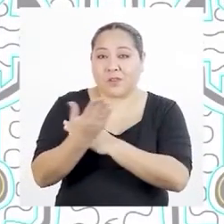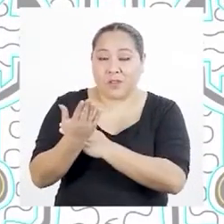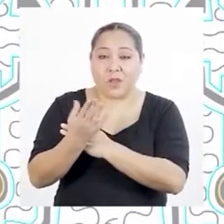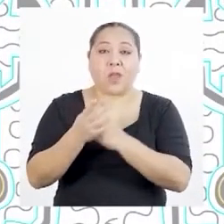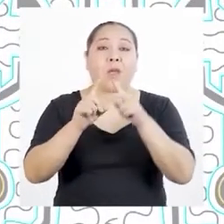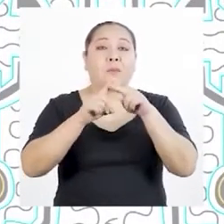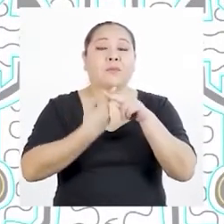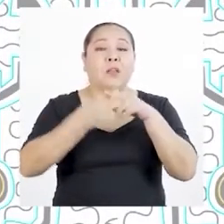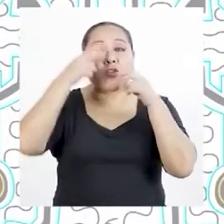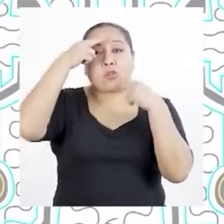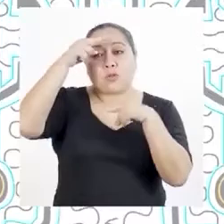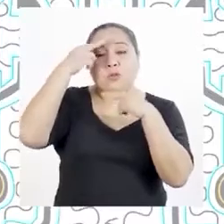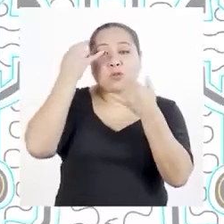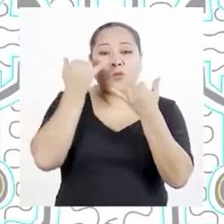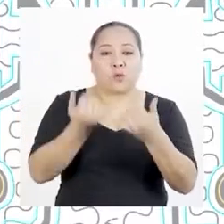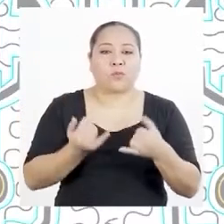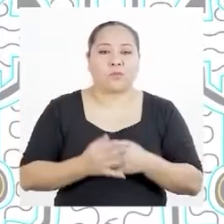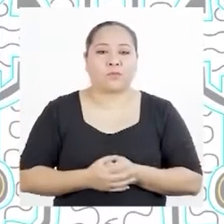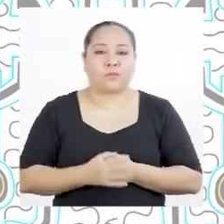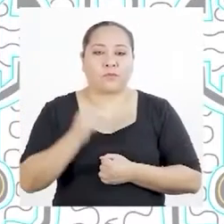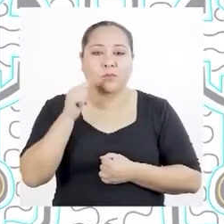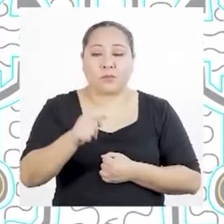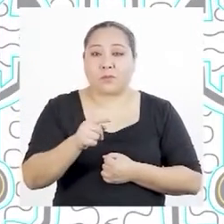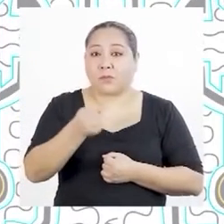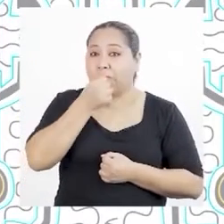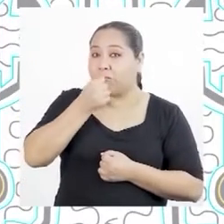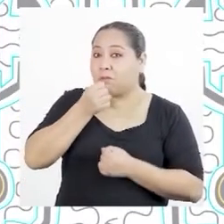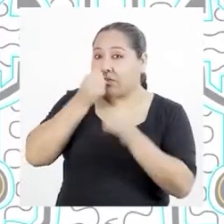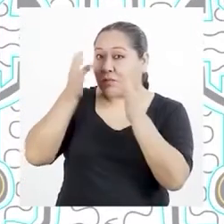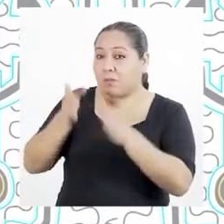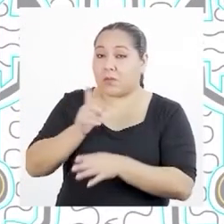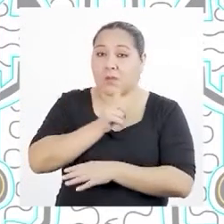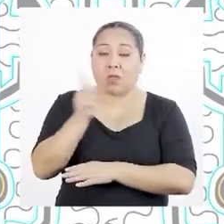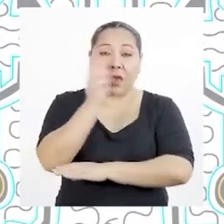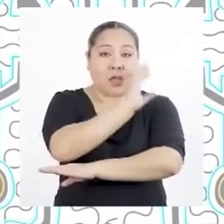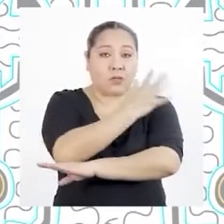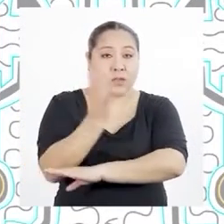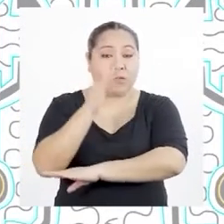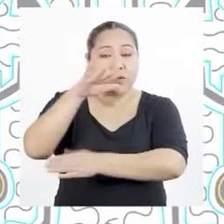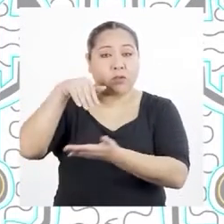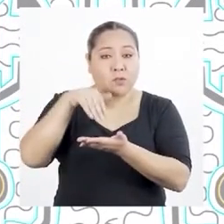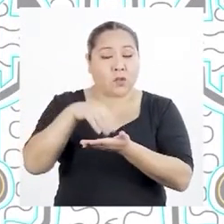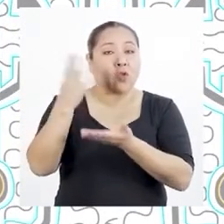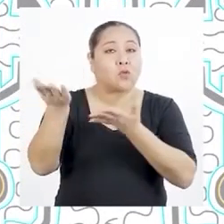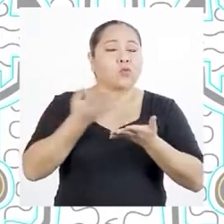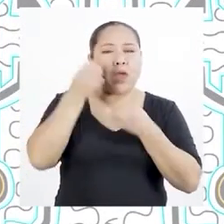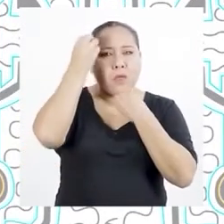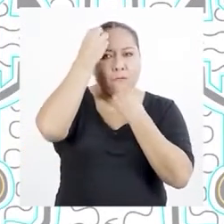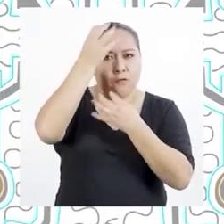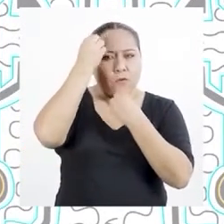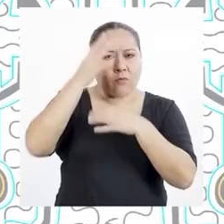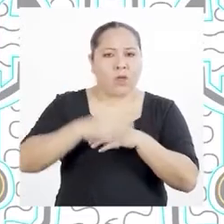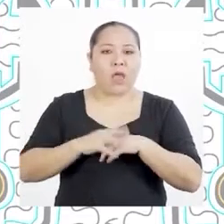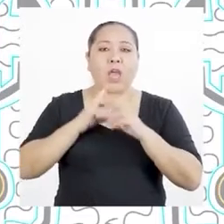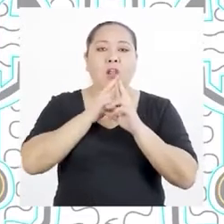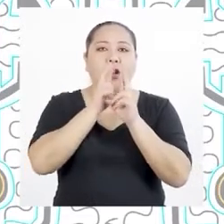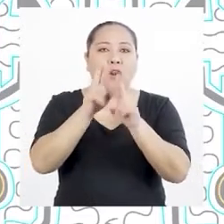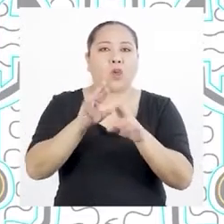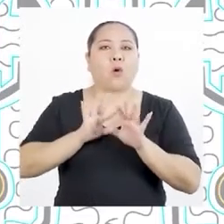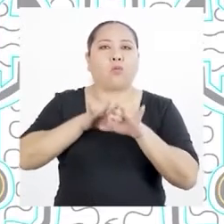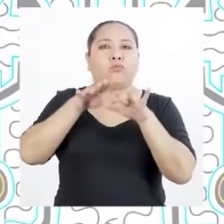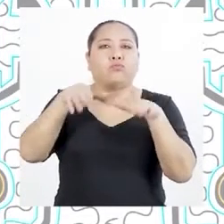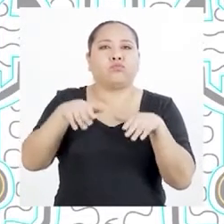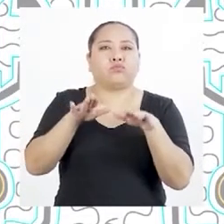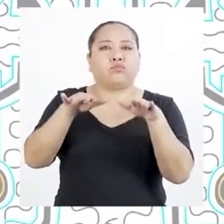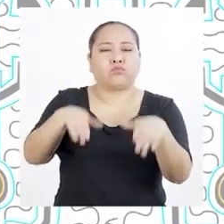Damos inicio a las noticias de hoy. Nuestros corresponsales desde la selva central nos informan sobre el desborde de riachuelos y la